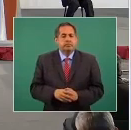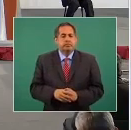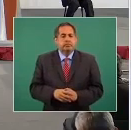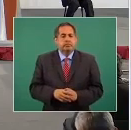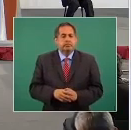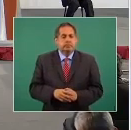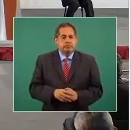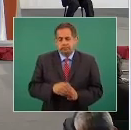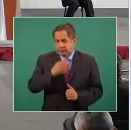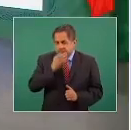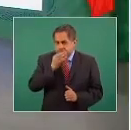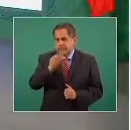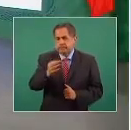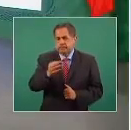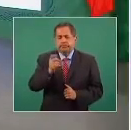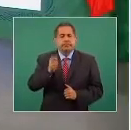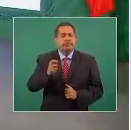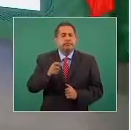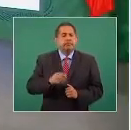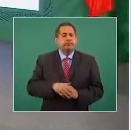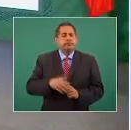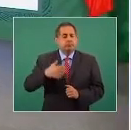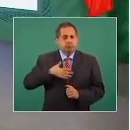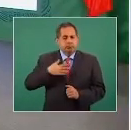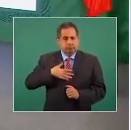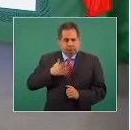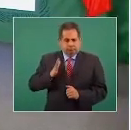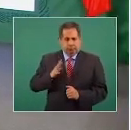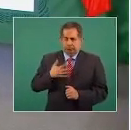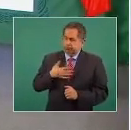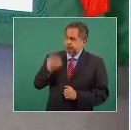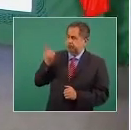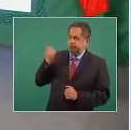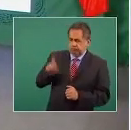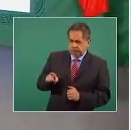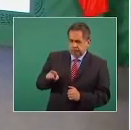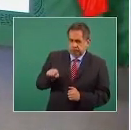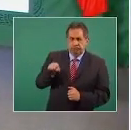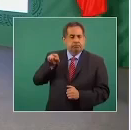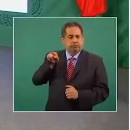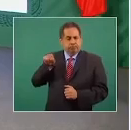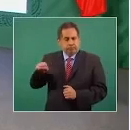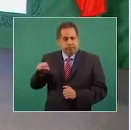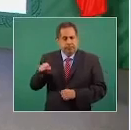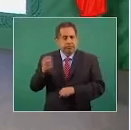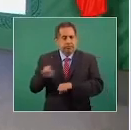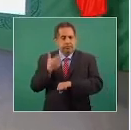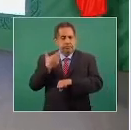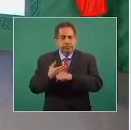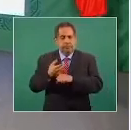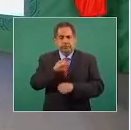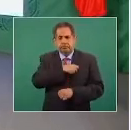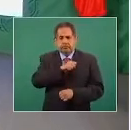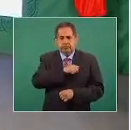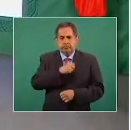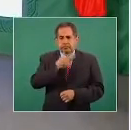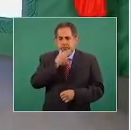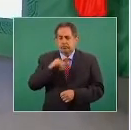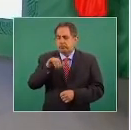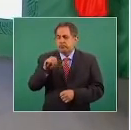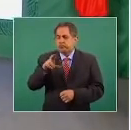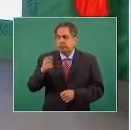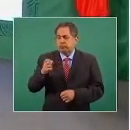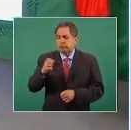adelantar quedado instrucciones al secretario de salud al doctor jorge kosher